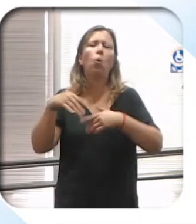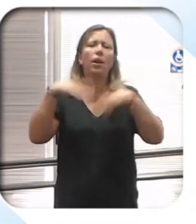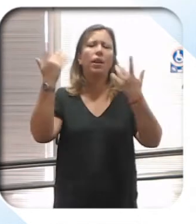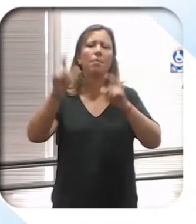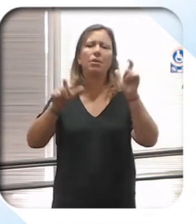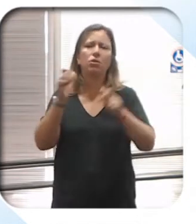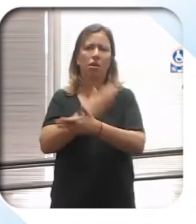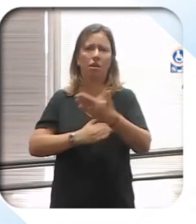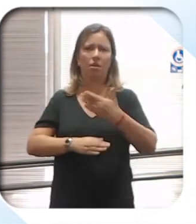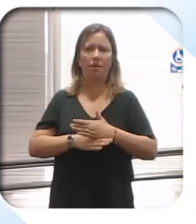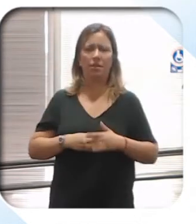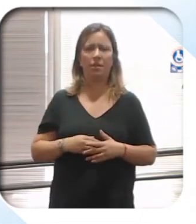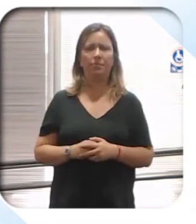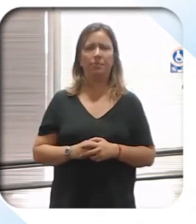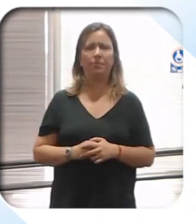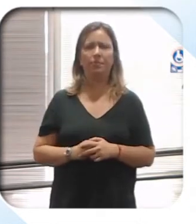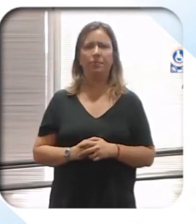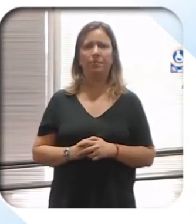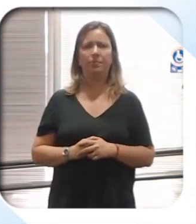de discapacidad.